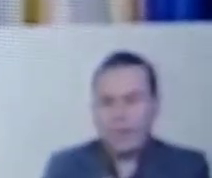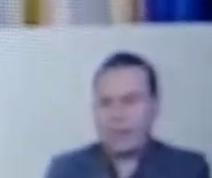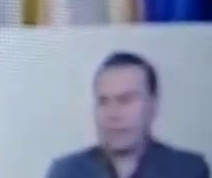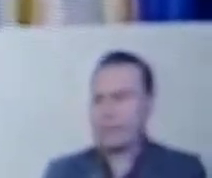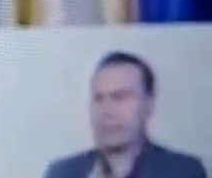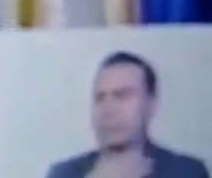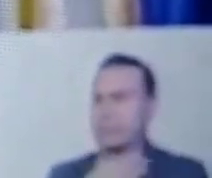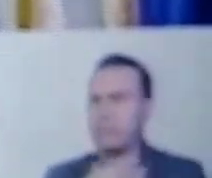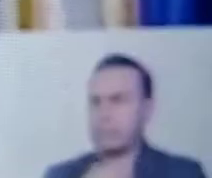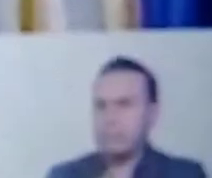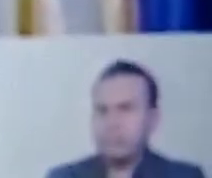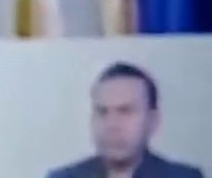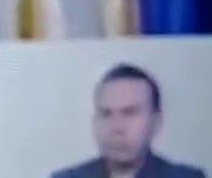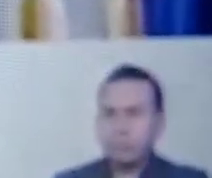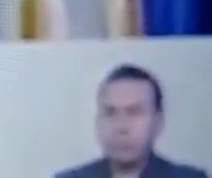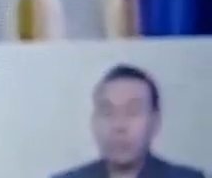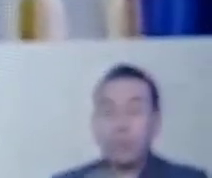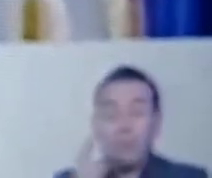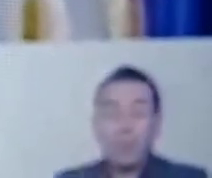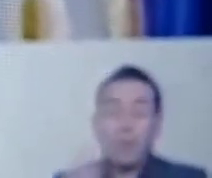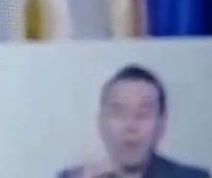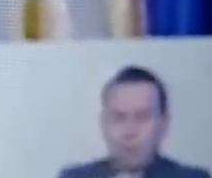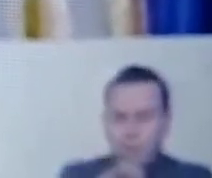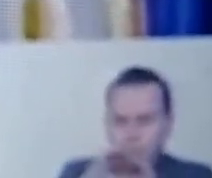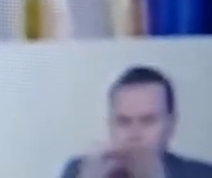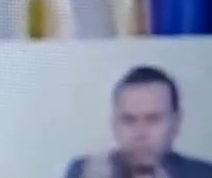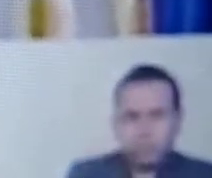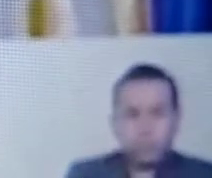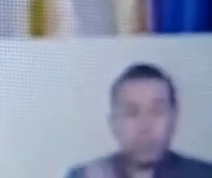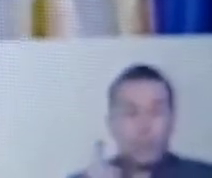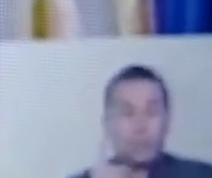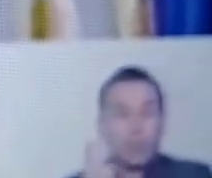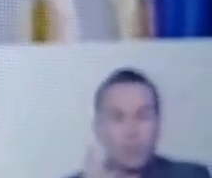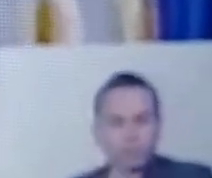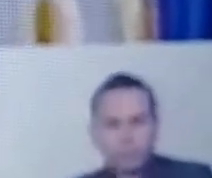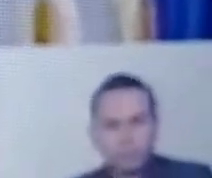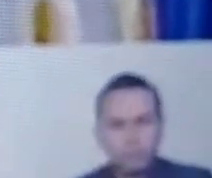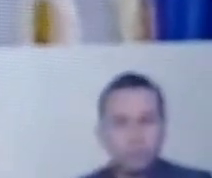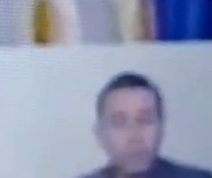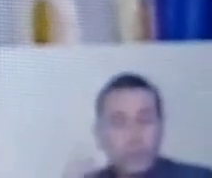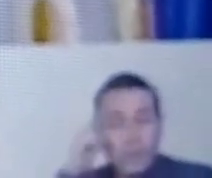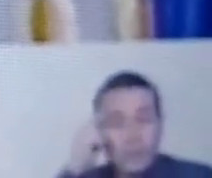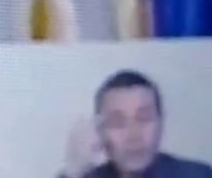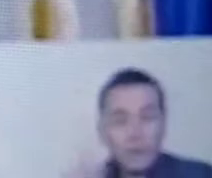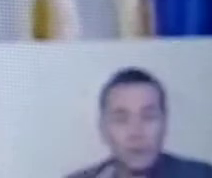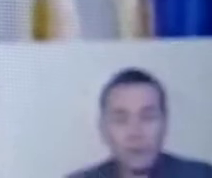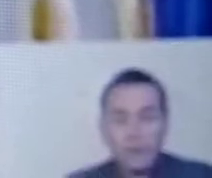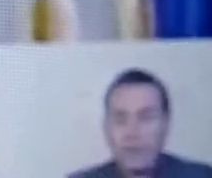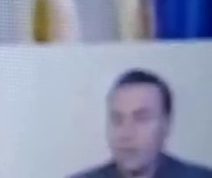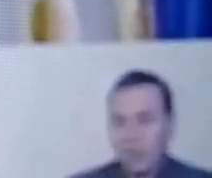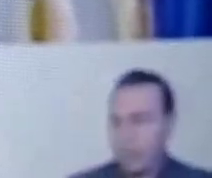mucho más grande, como lo fue la Segunda Guerra Mundial después de la Gran Depresión, arriesgando mucho más de lo que creemos posible